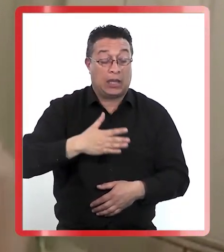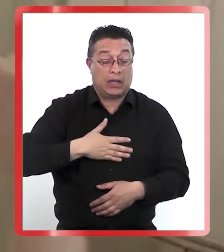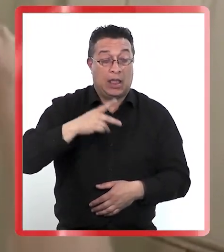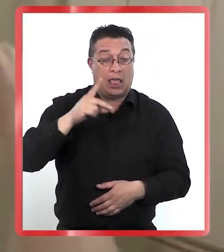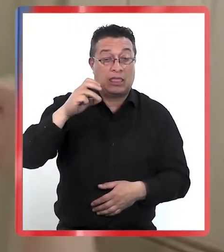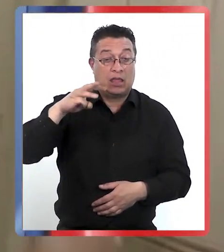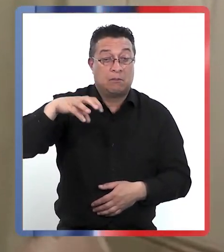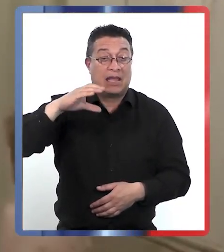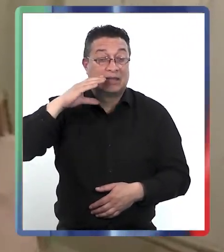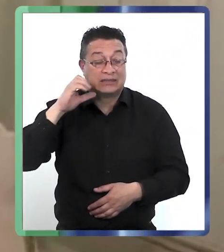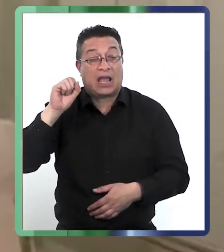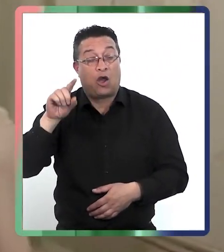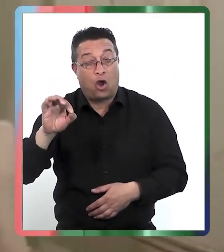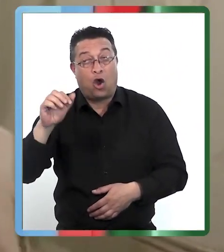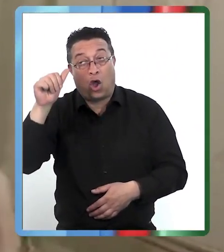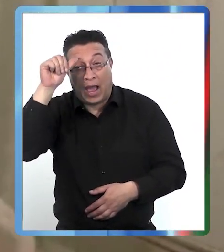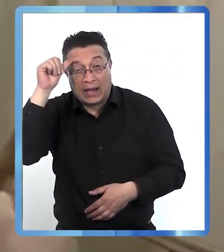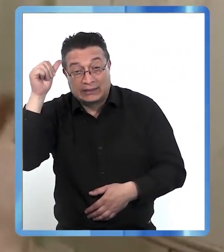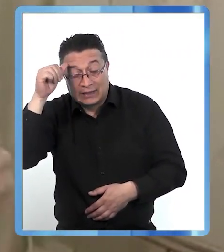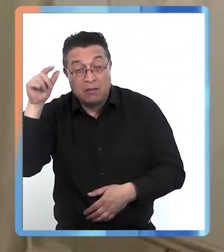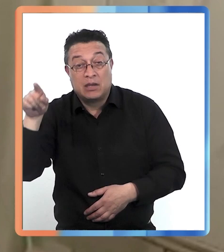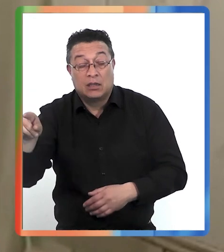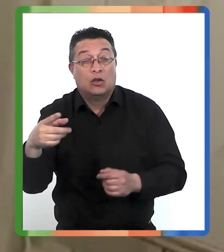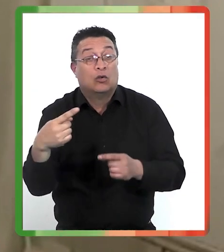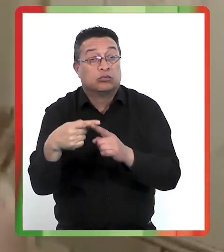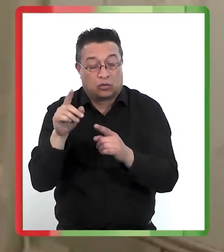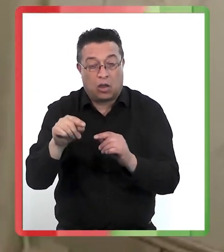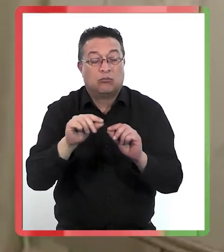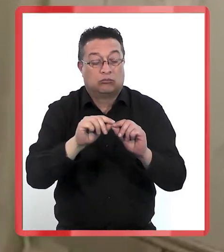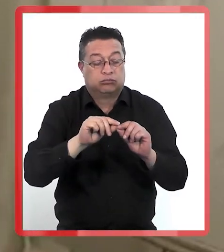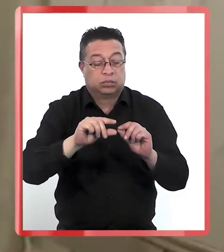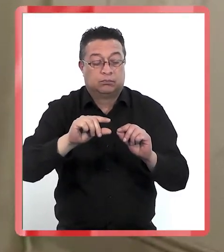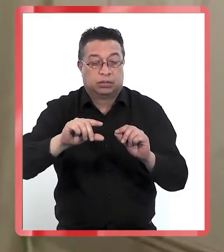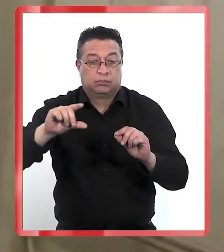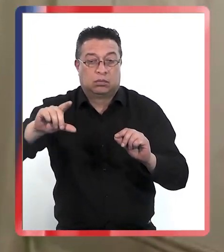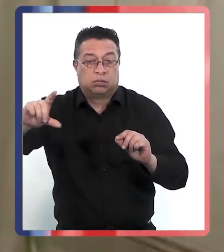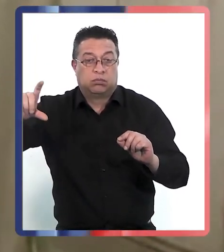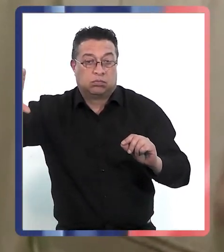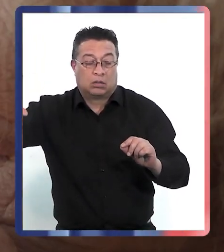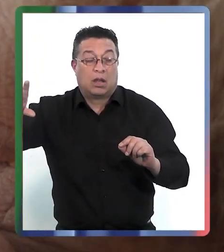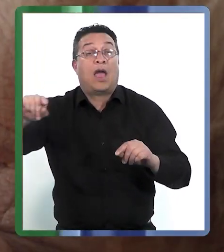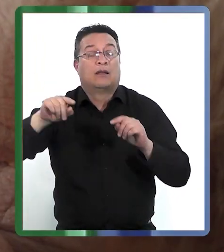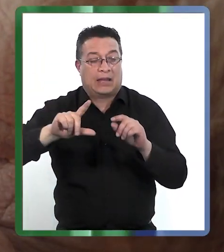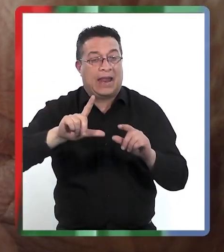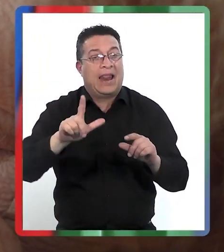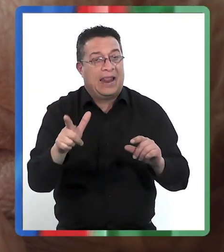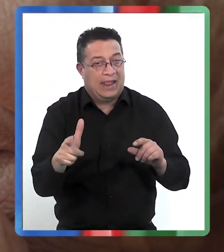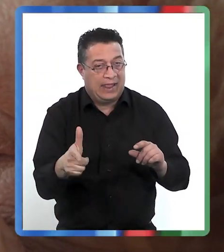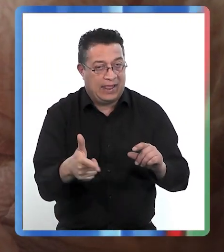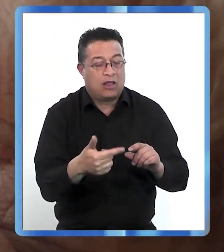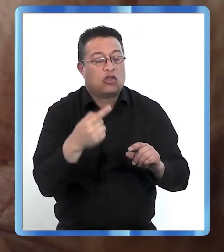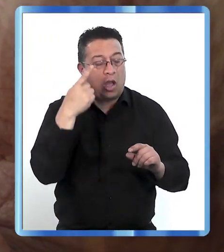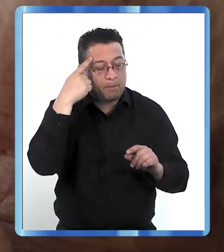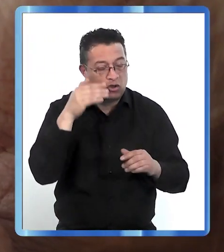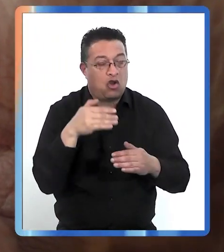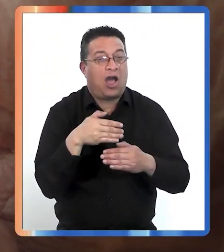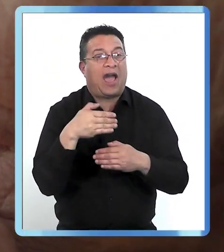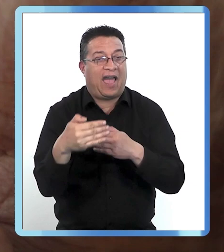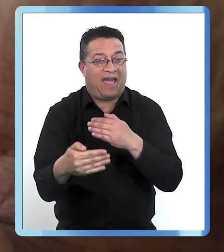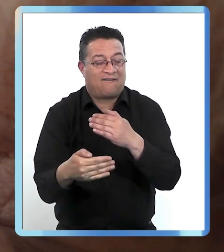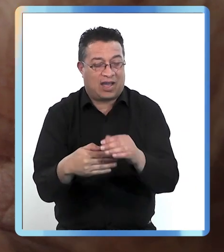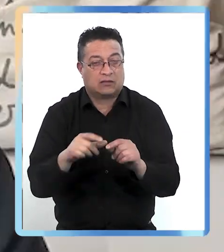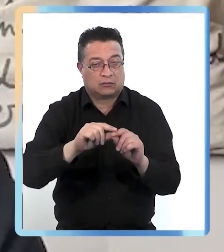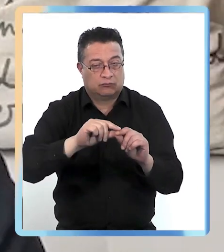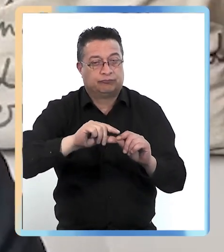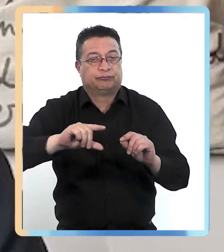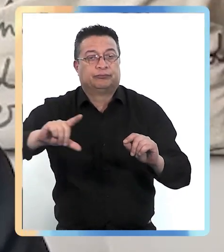una demencia por enfermedad de Alzheimer o por otra demencia, estos son cuadros progresivos que van a ir avanzando lenta, pero